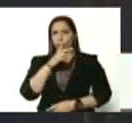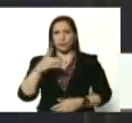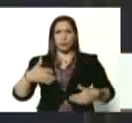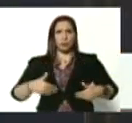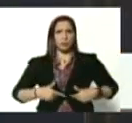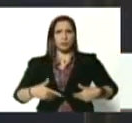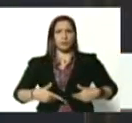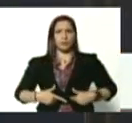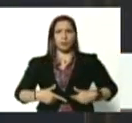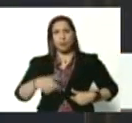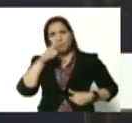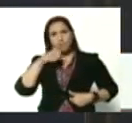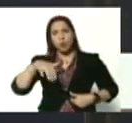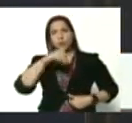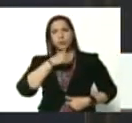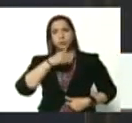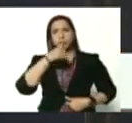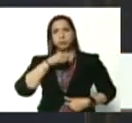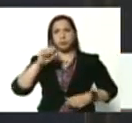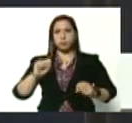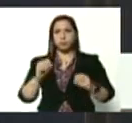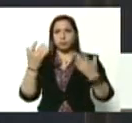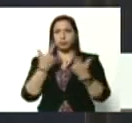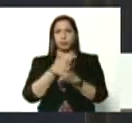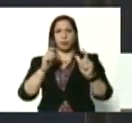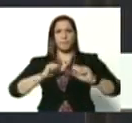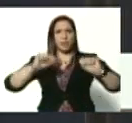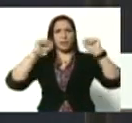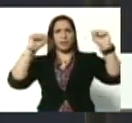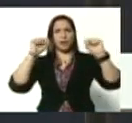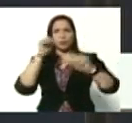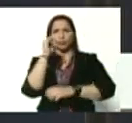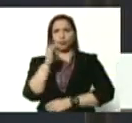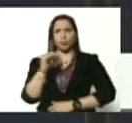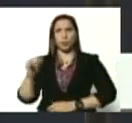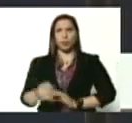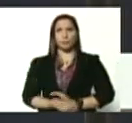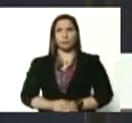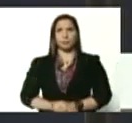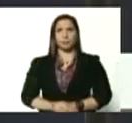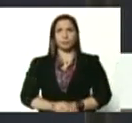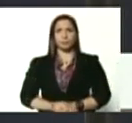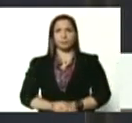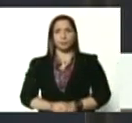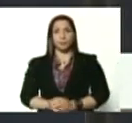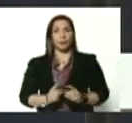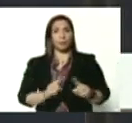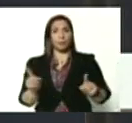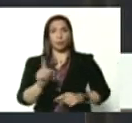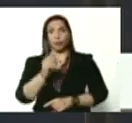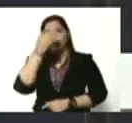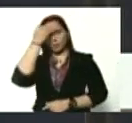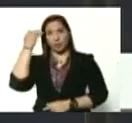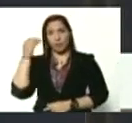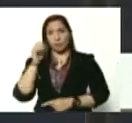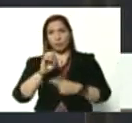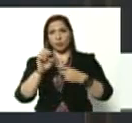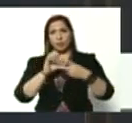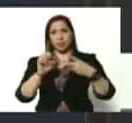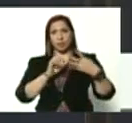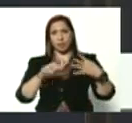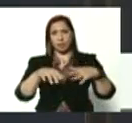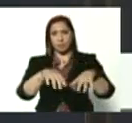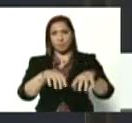por un pueblo heroico en resistencia y emancipación que vive el zulia pero no olvidemos que la estrategia de los